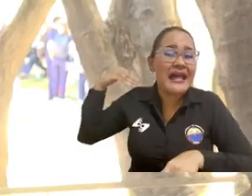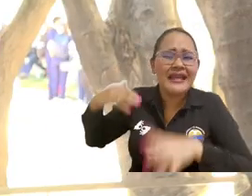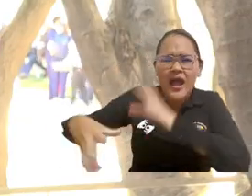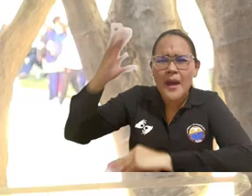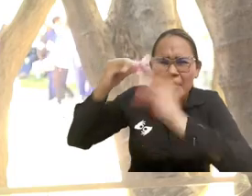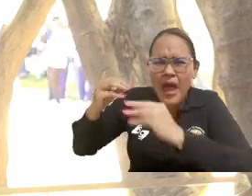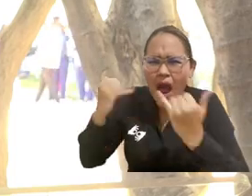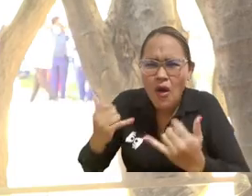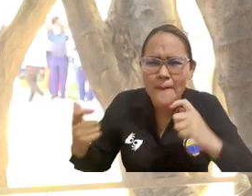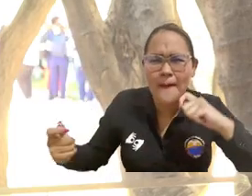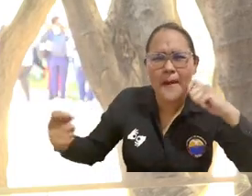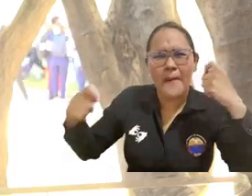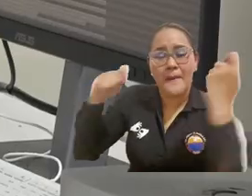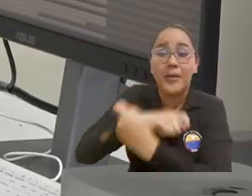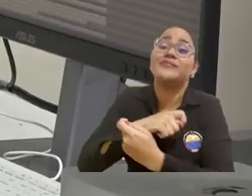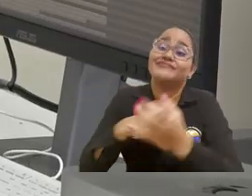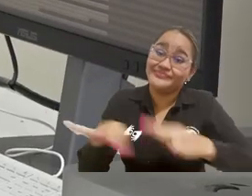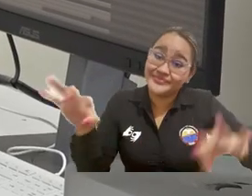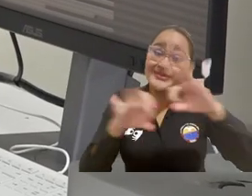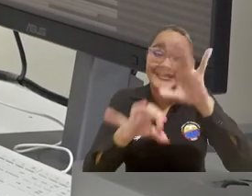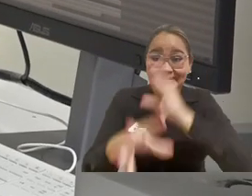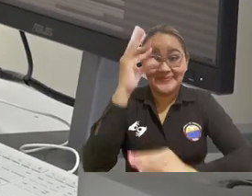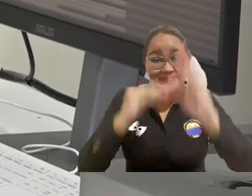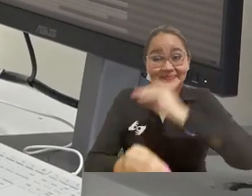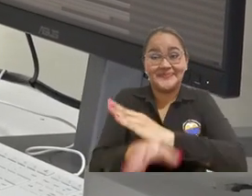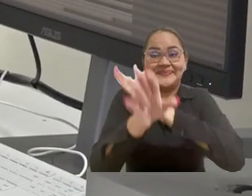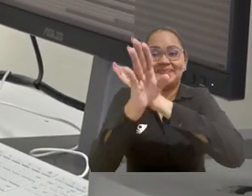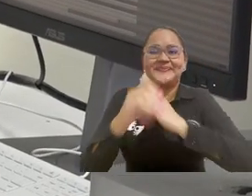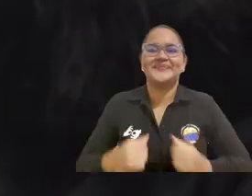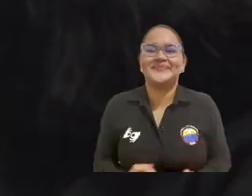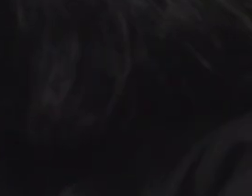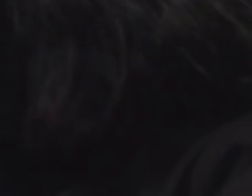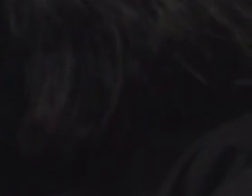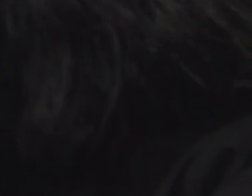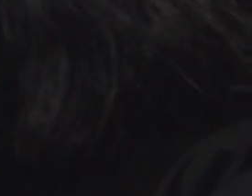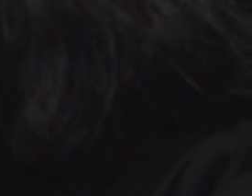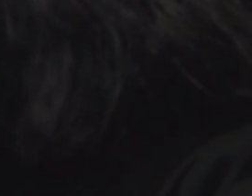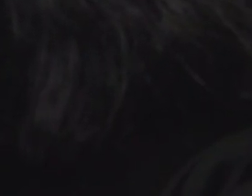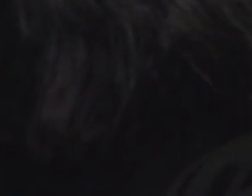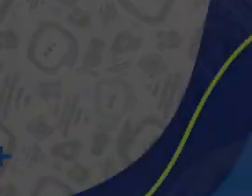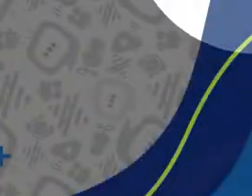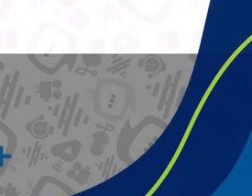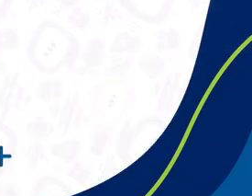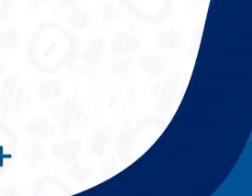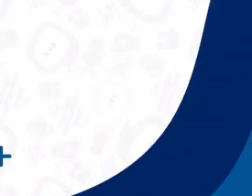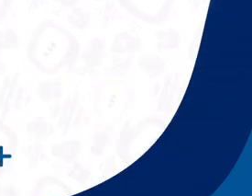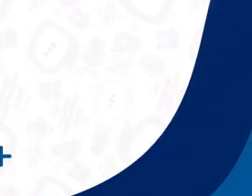estudiantes, saber que algunas de las cosas que aprendimos y como las que aprendimos, hay que seguirlas aprendiendo.